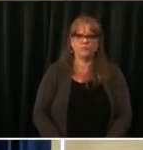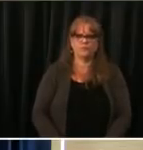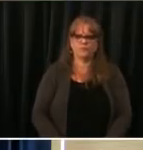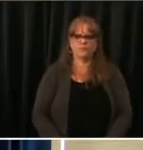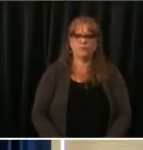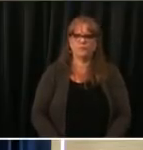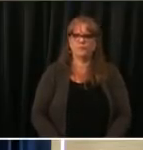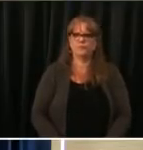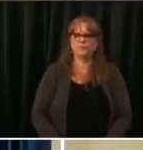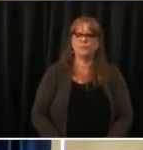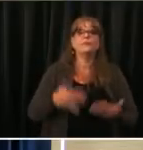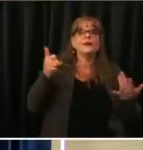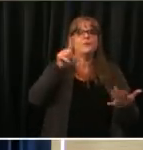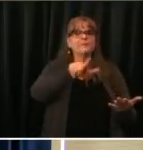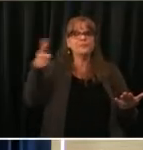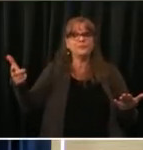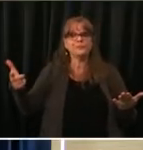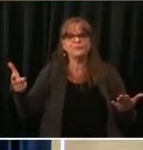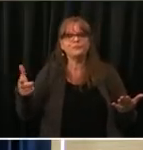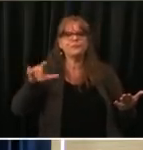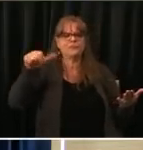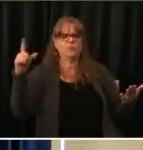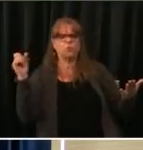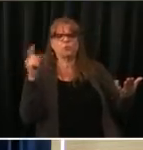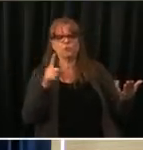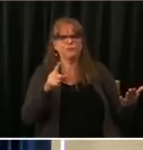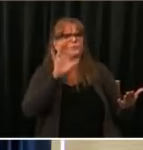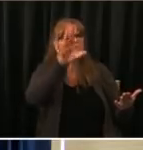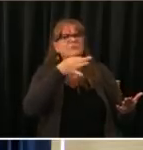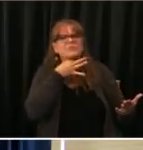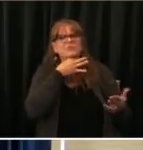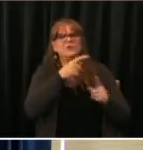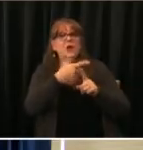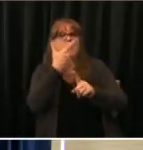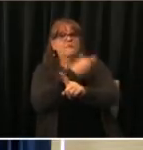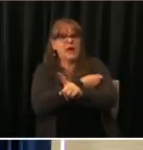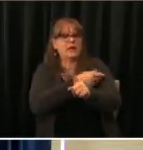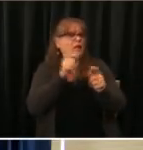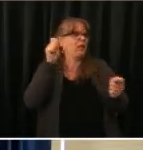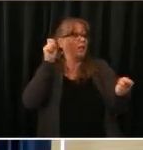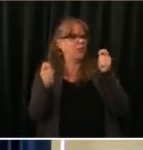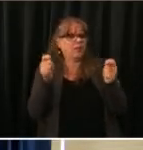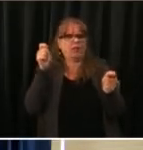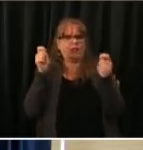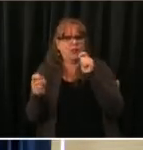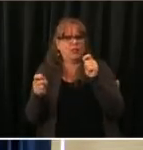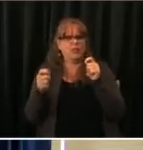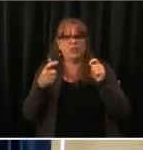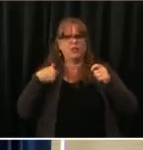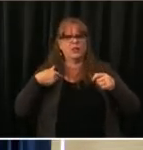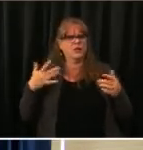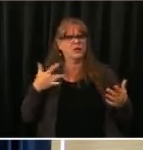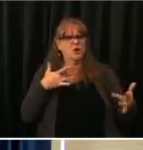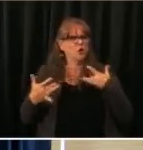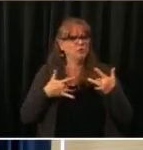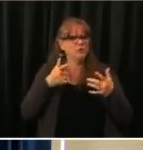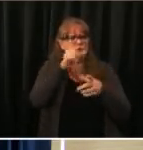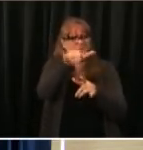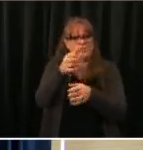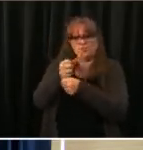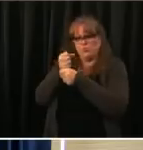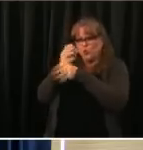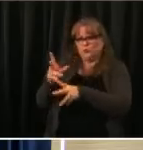Vaccine phases have changed now 5 or 6 times. I wonder if you're worried about folks in the community not knowing when their phases are coming up or being extremely confused.